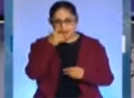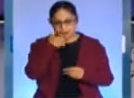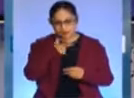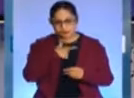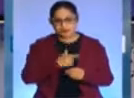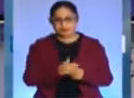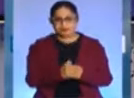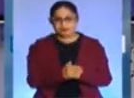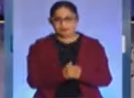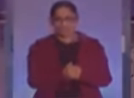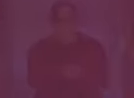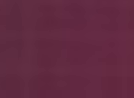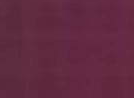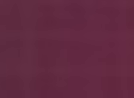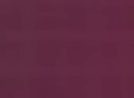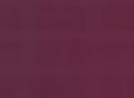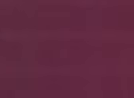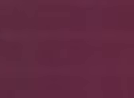noches.